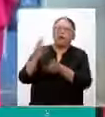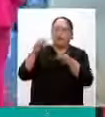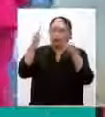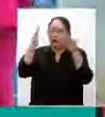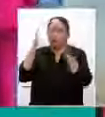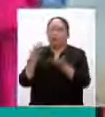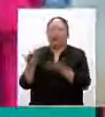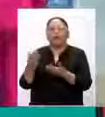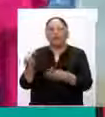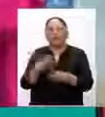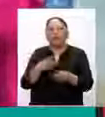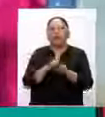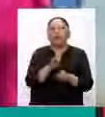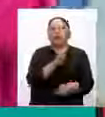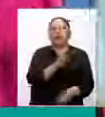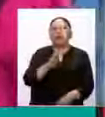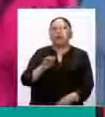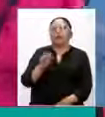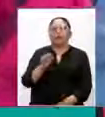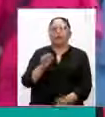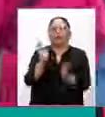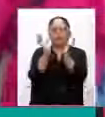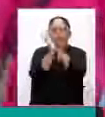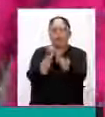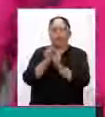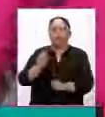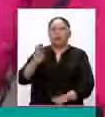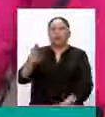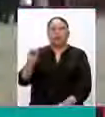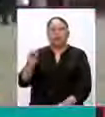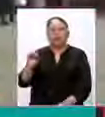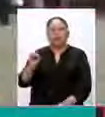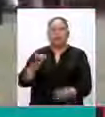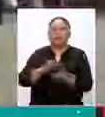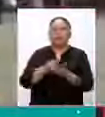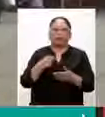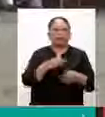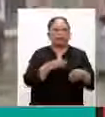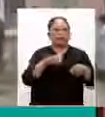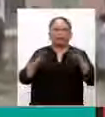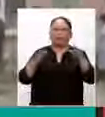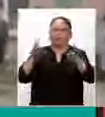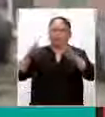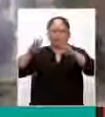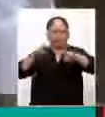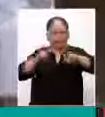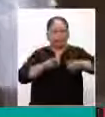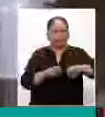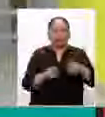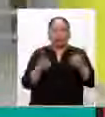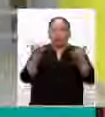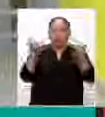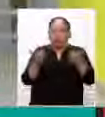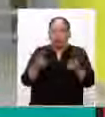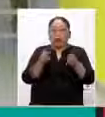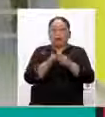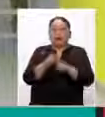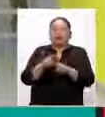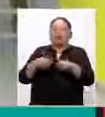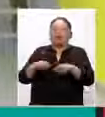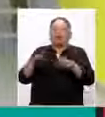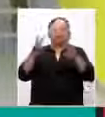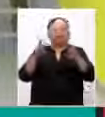www.defensoría.gob.bo. Presenten las denuncias, vamos a hacer los verificativos y al menos, por lo menos el día de hoy, vamos a hacer un